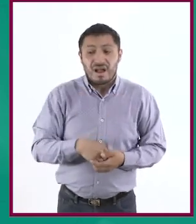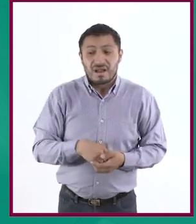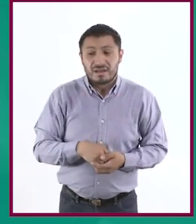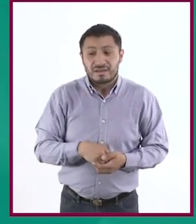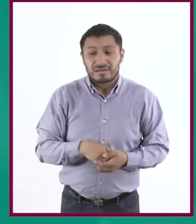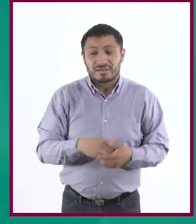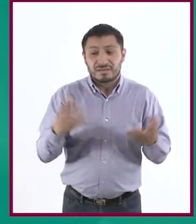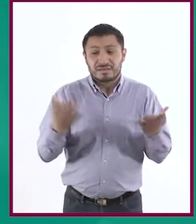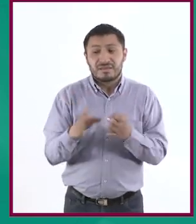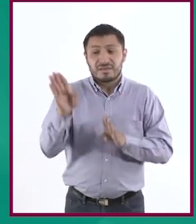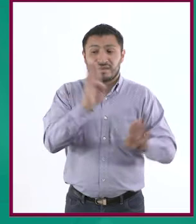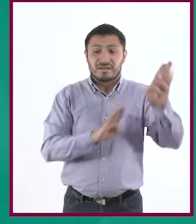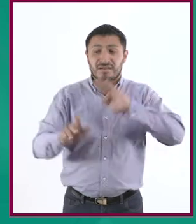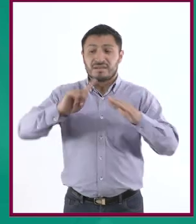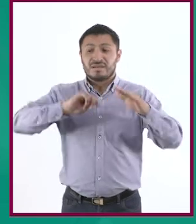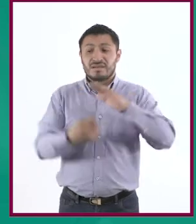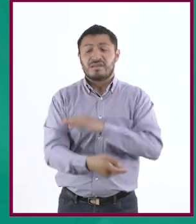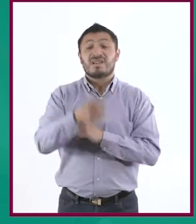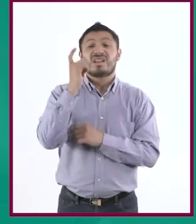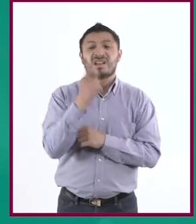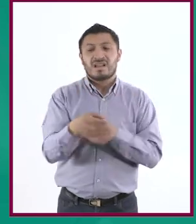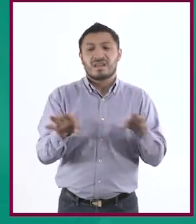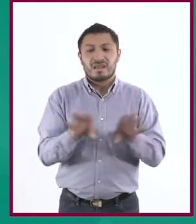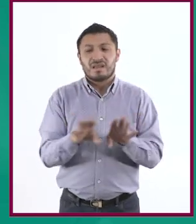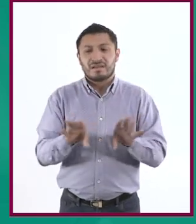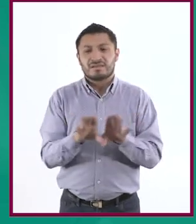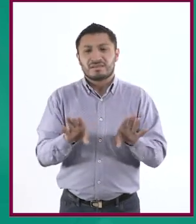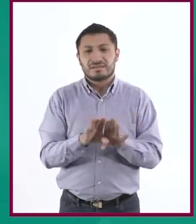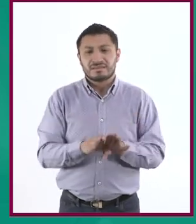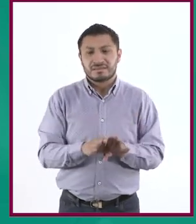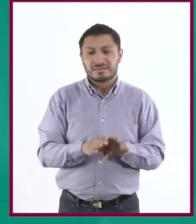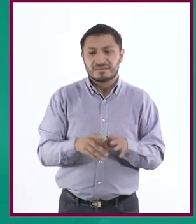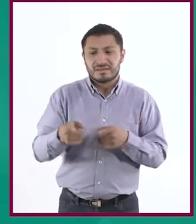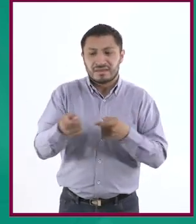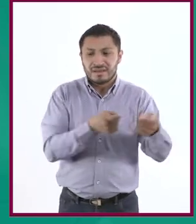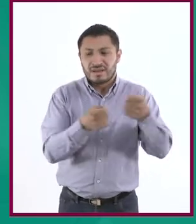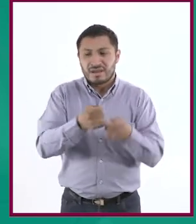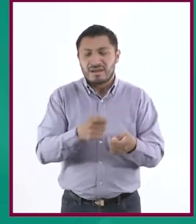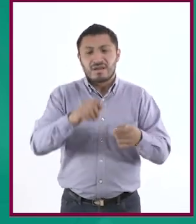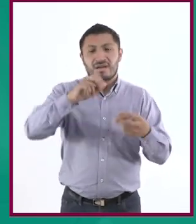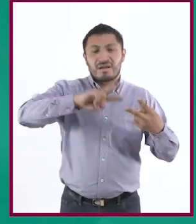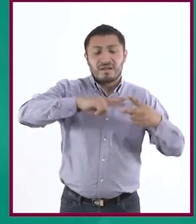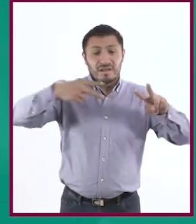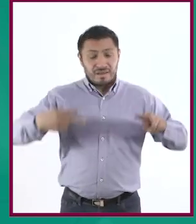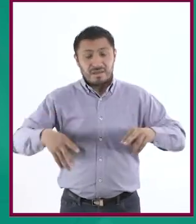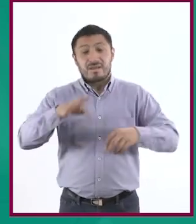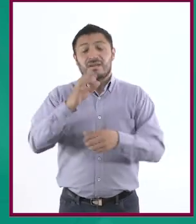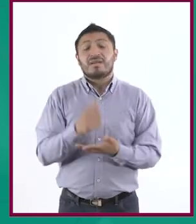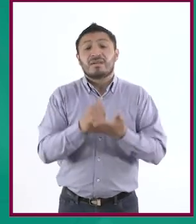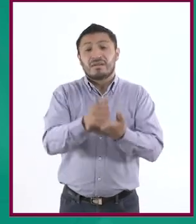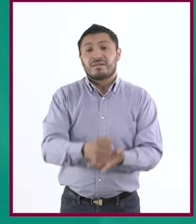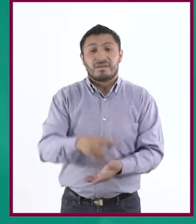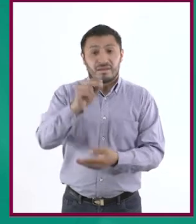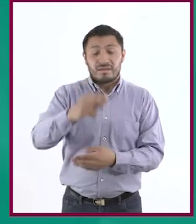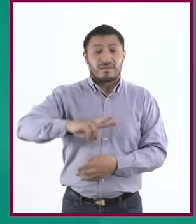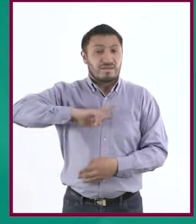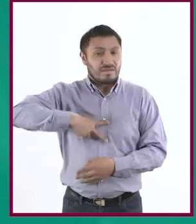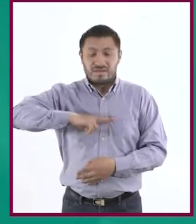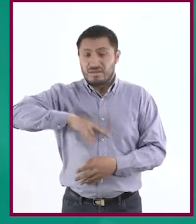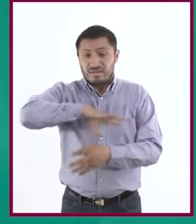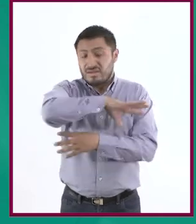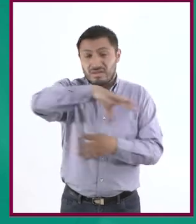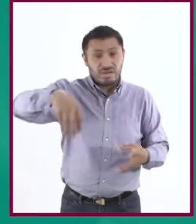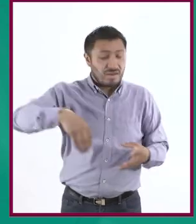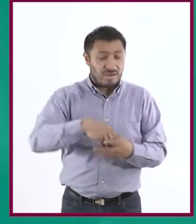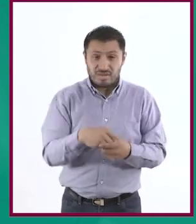están hechas por biotecnología, o sea, tienen una manipulación genética que permite que no sea el virus completo